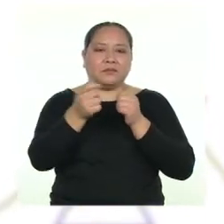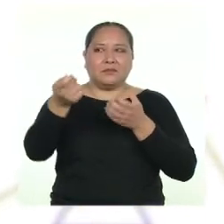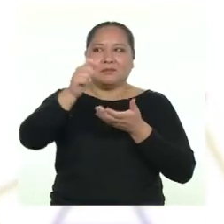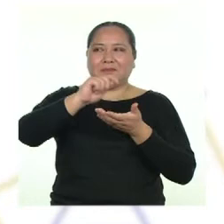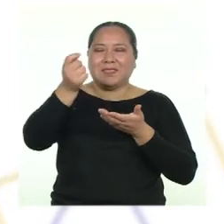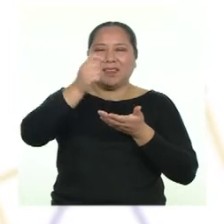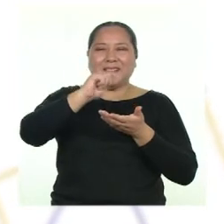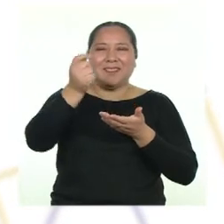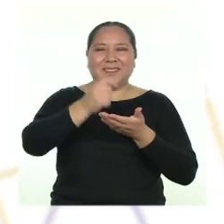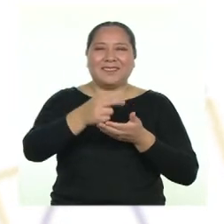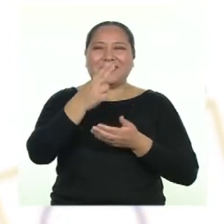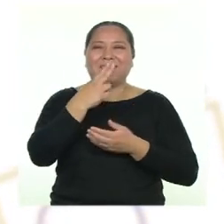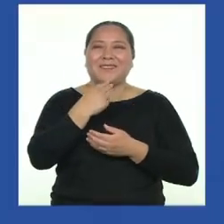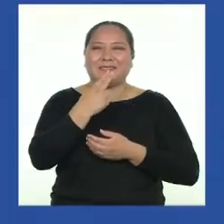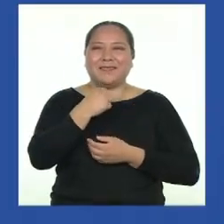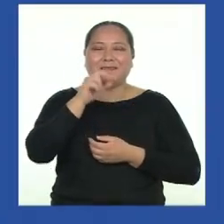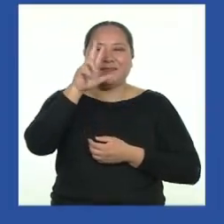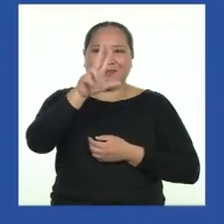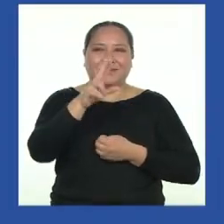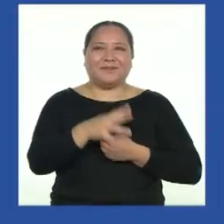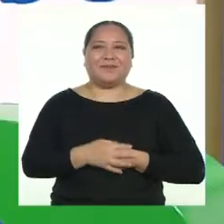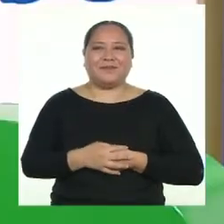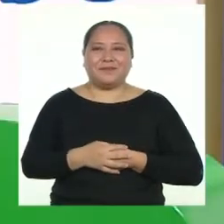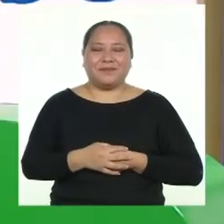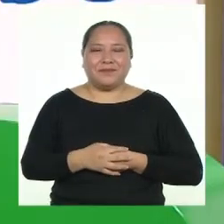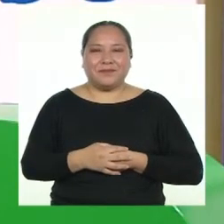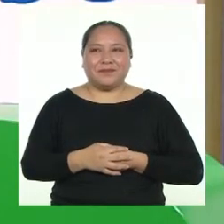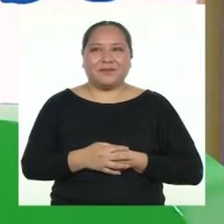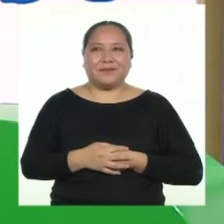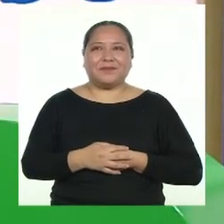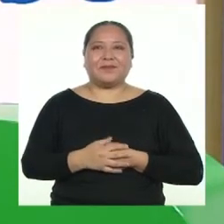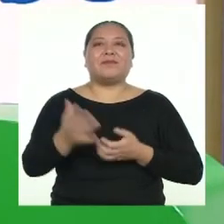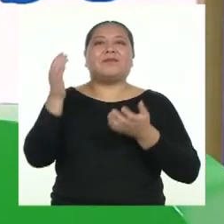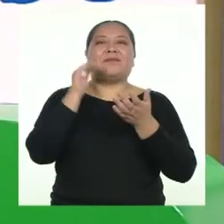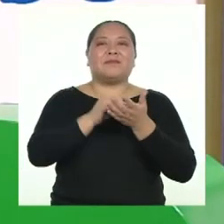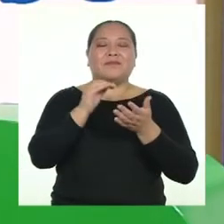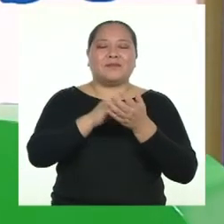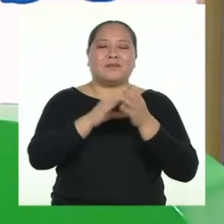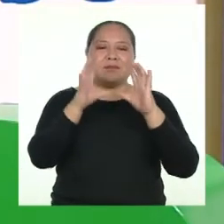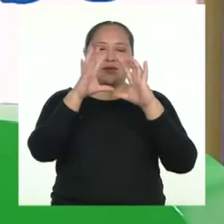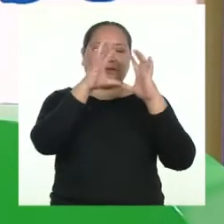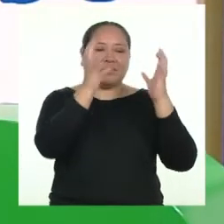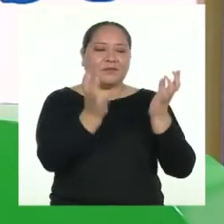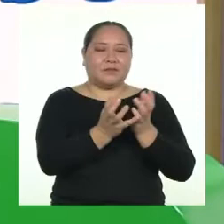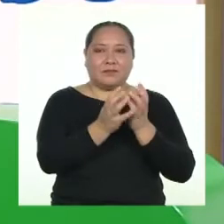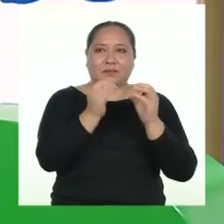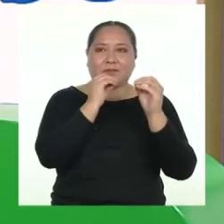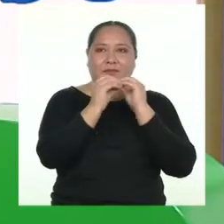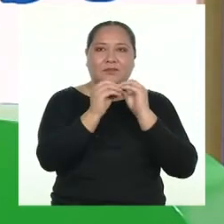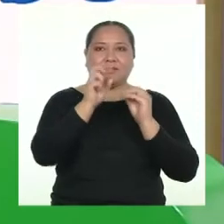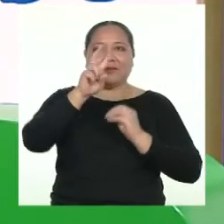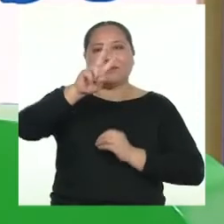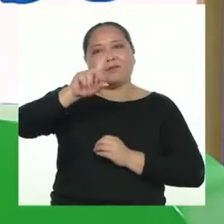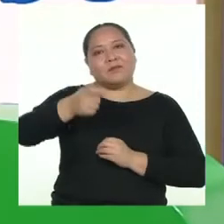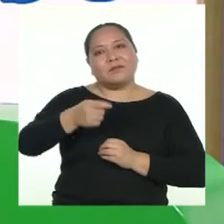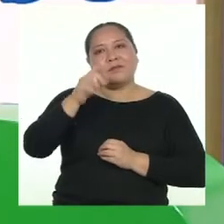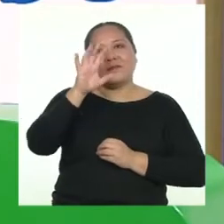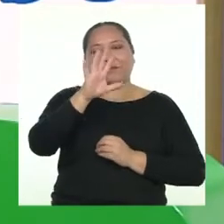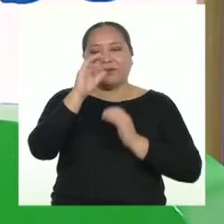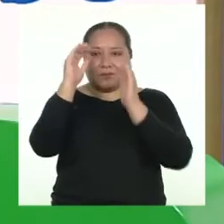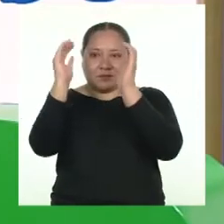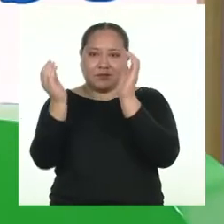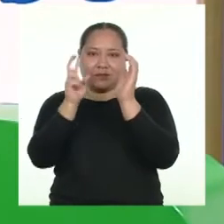de azúcar sería 3. Nuevamente, el conjunto solución es 2,5 y